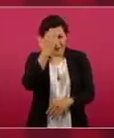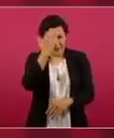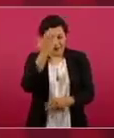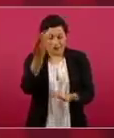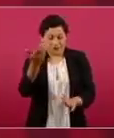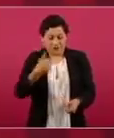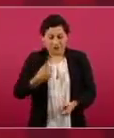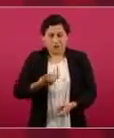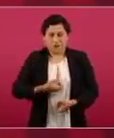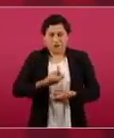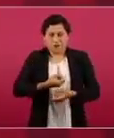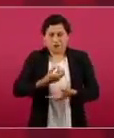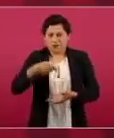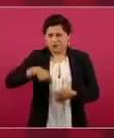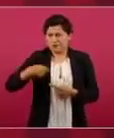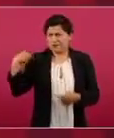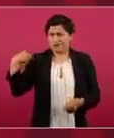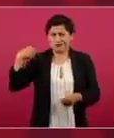pienso que